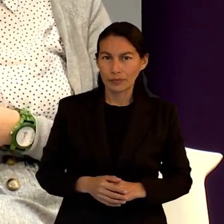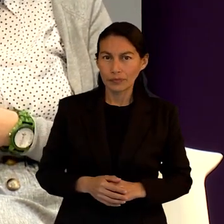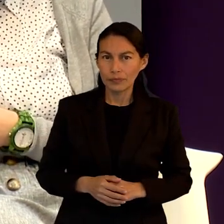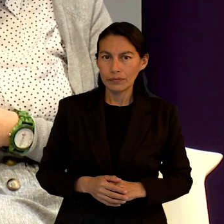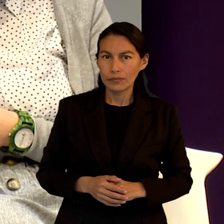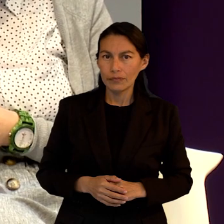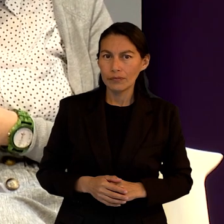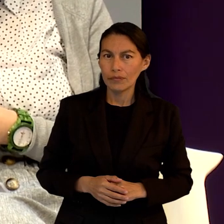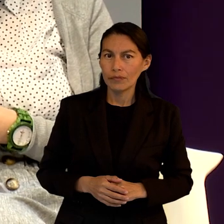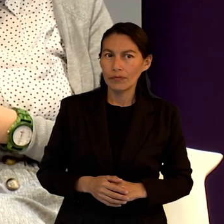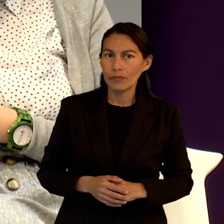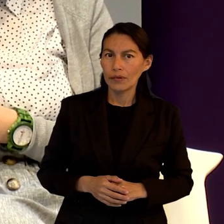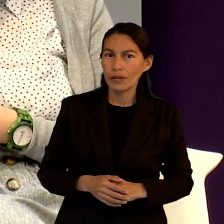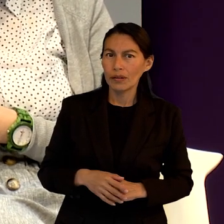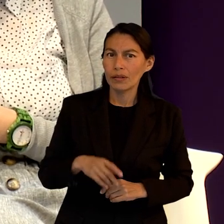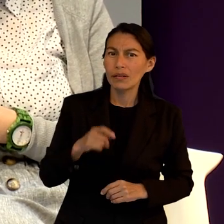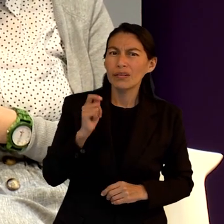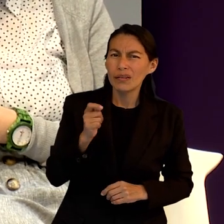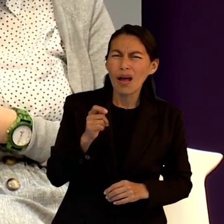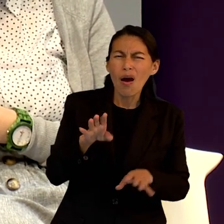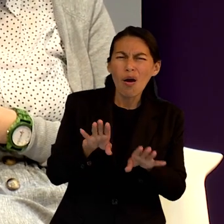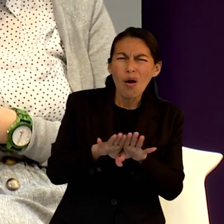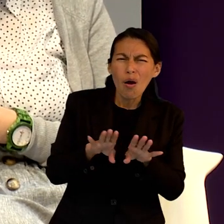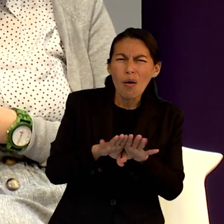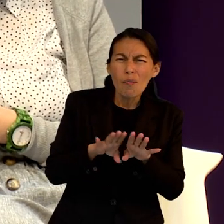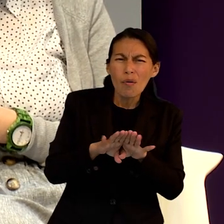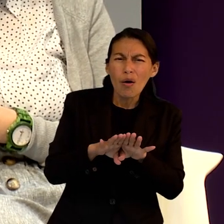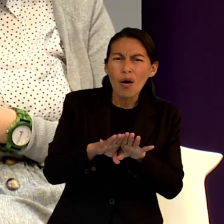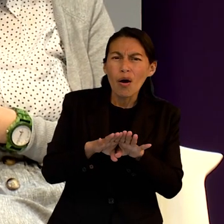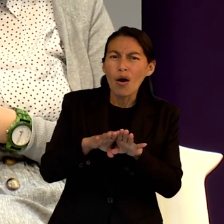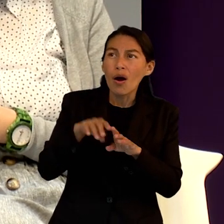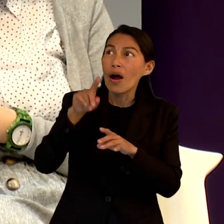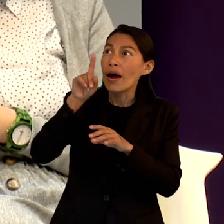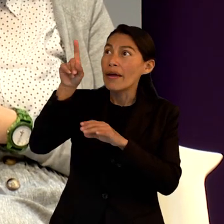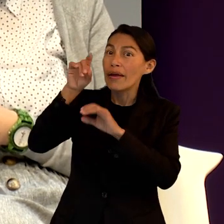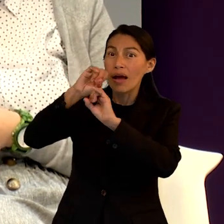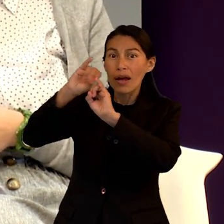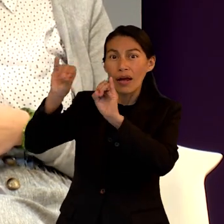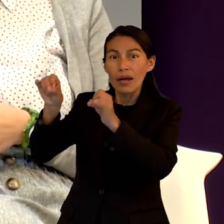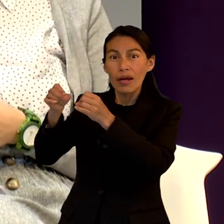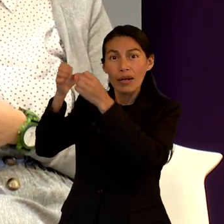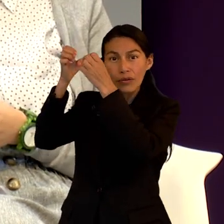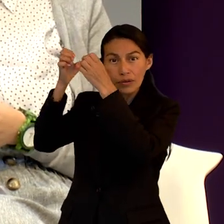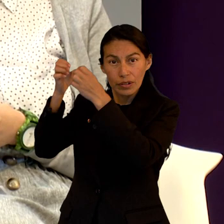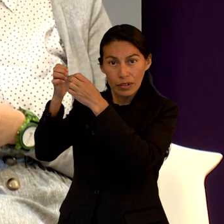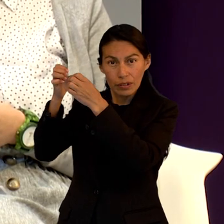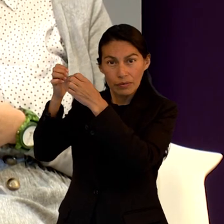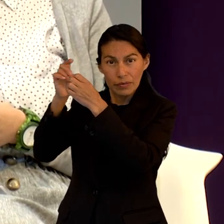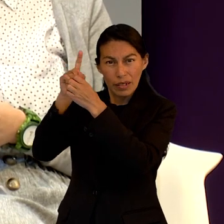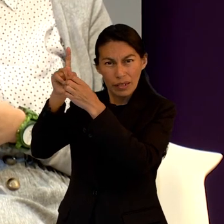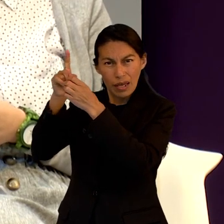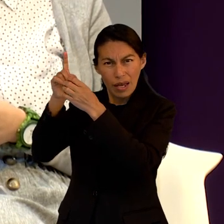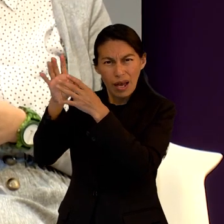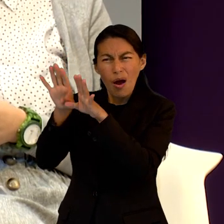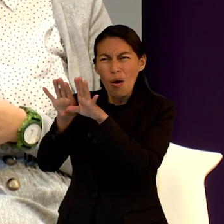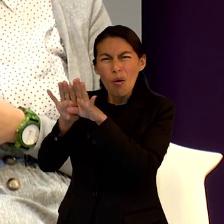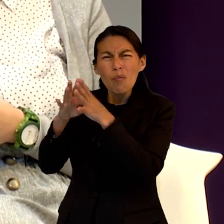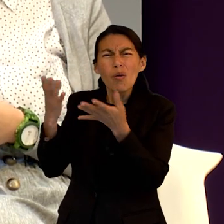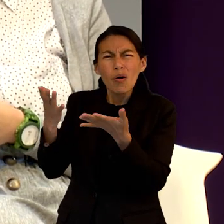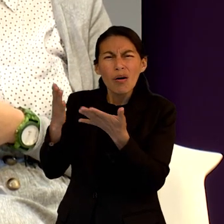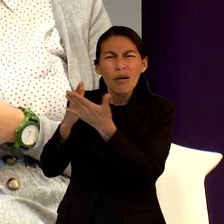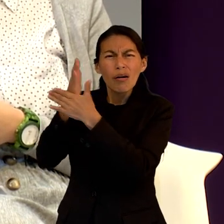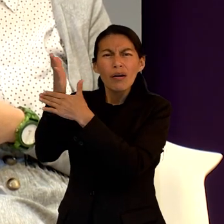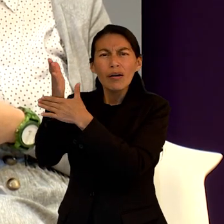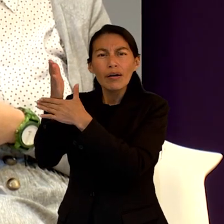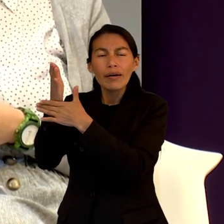como en qué sentido hemos llegado a jerusalén celestial ante la presencia de dios pues por medio